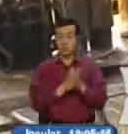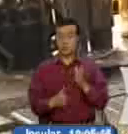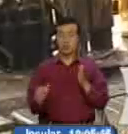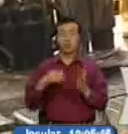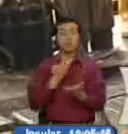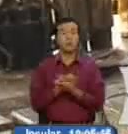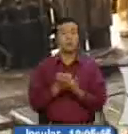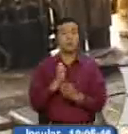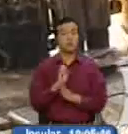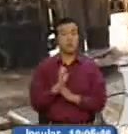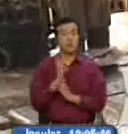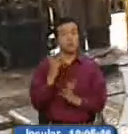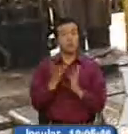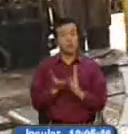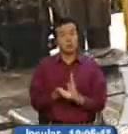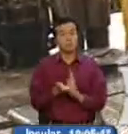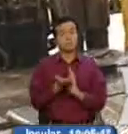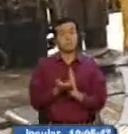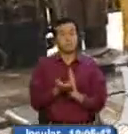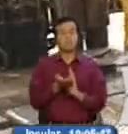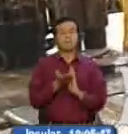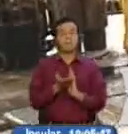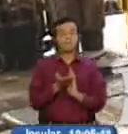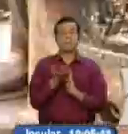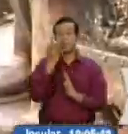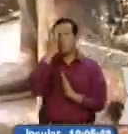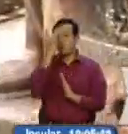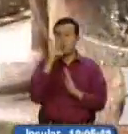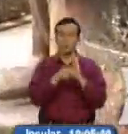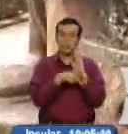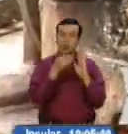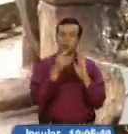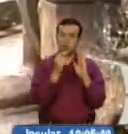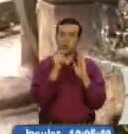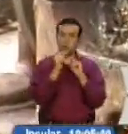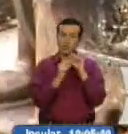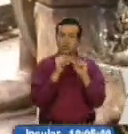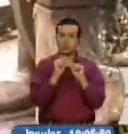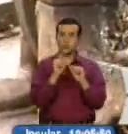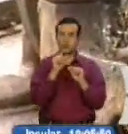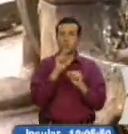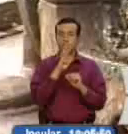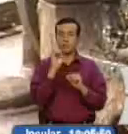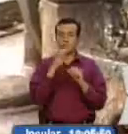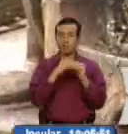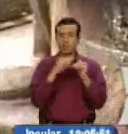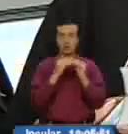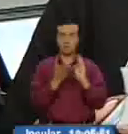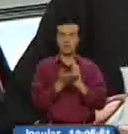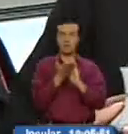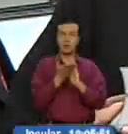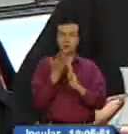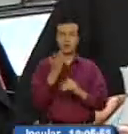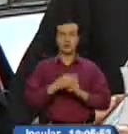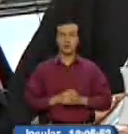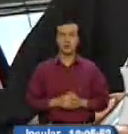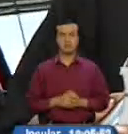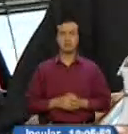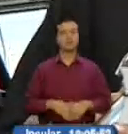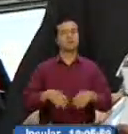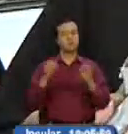economía ecuatoriana experimentará una mejoría por la estabilidad del precio del barril de petróleo por sobre los 40 dólares. Es lo que